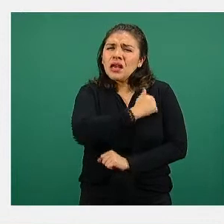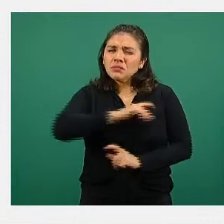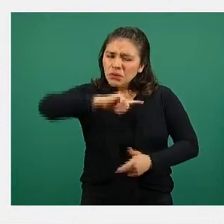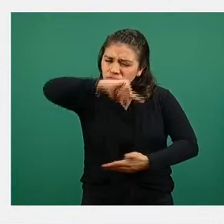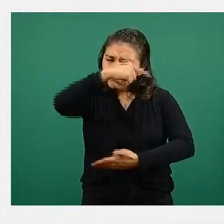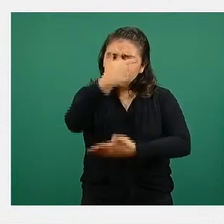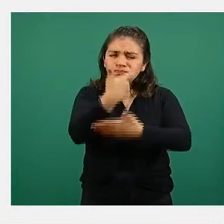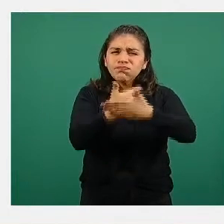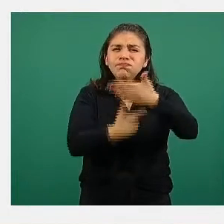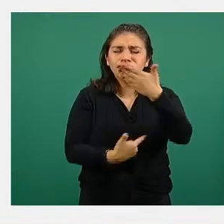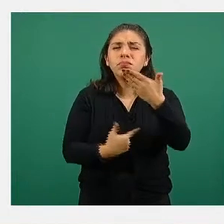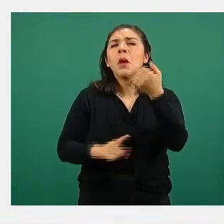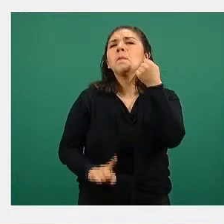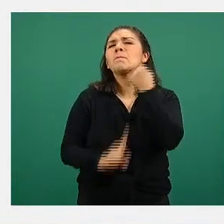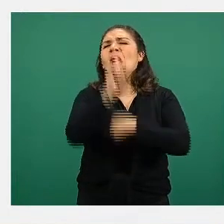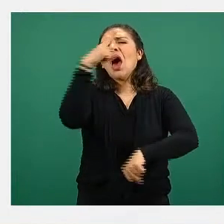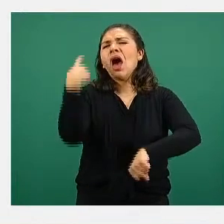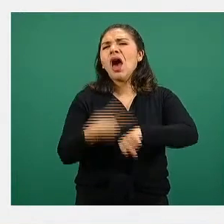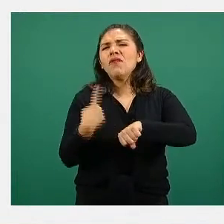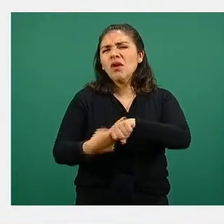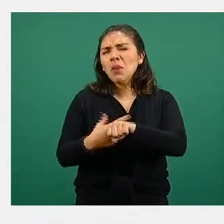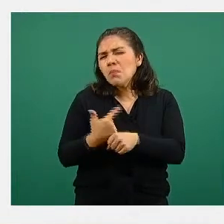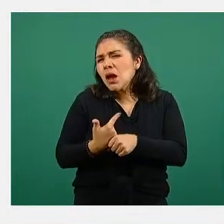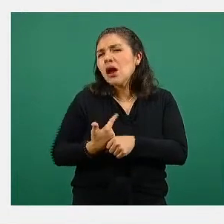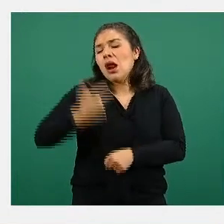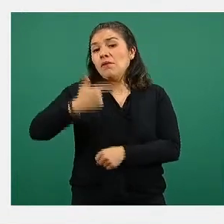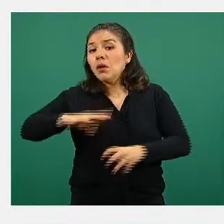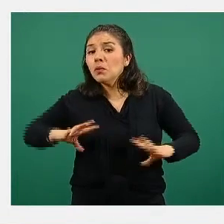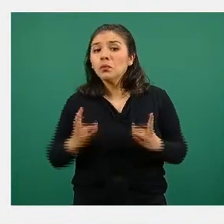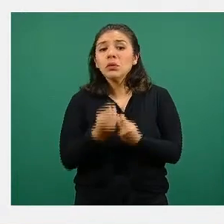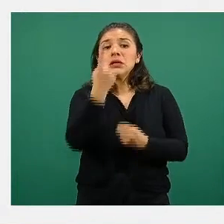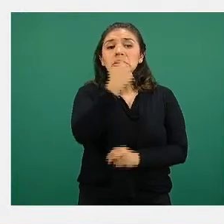a consecuencia de las complicaciones de la enfermedad, de